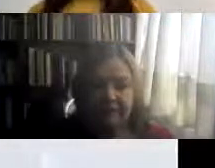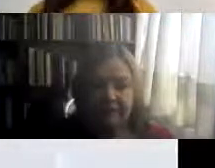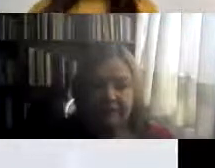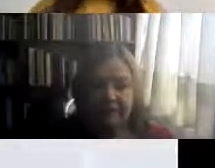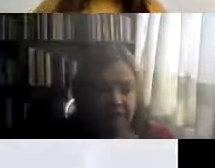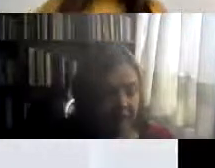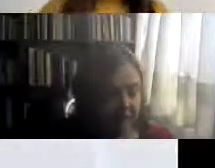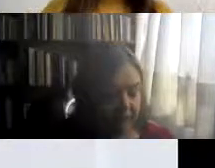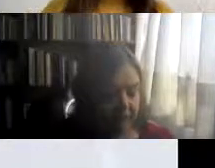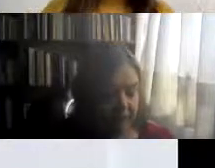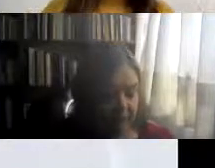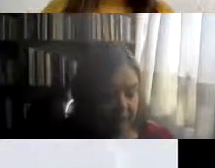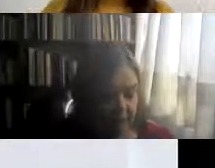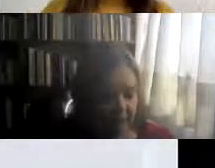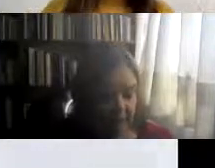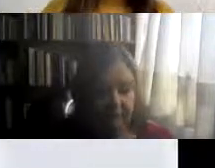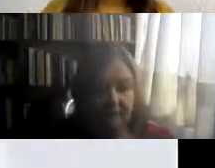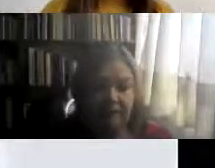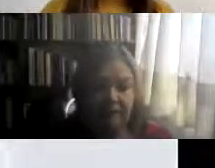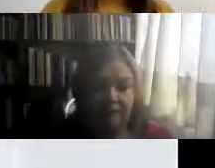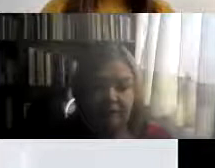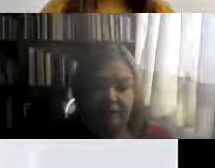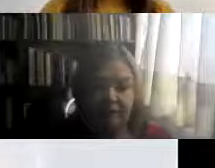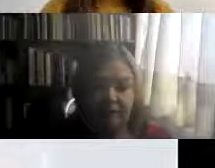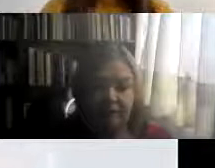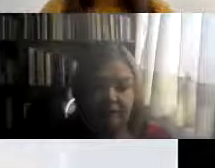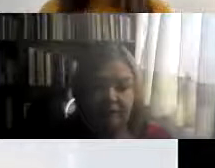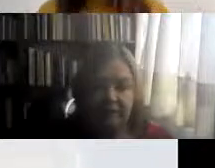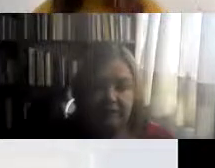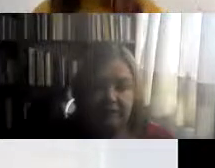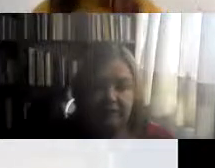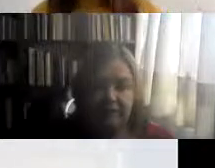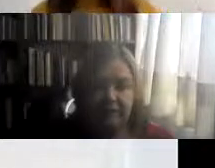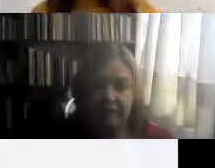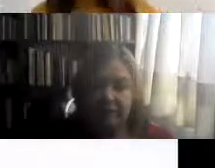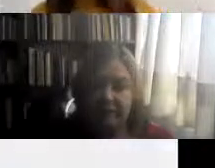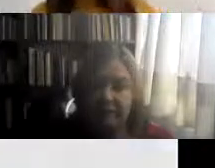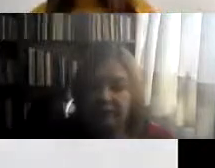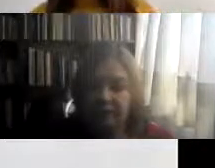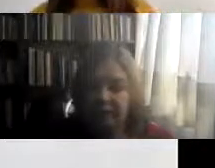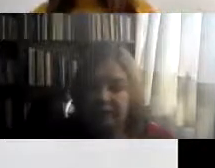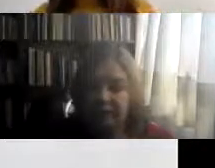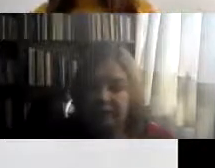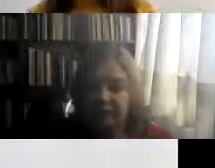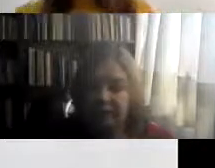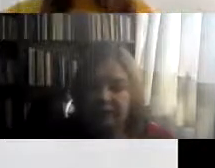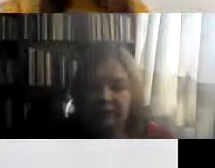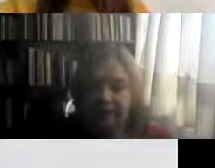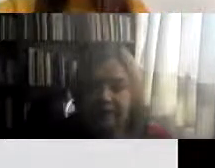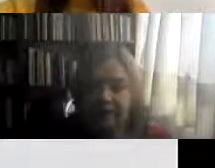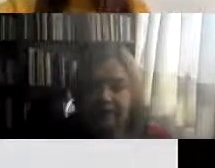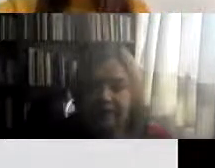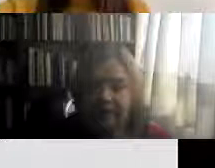investigación, a la academia, las organizaciones de la sociedad civil, así como a la población en general